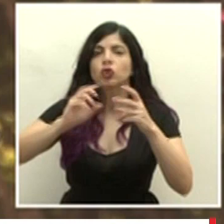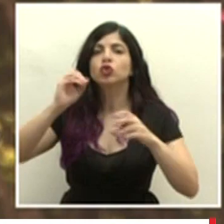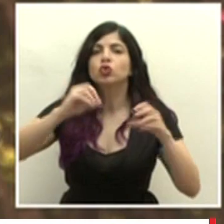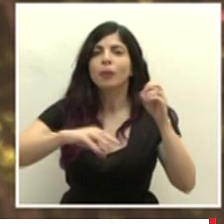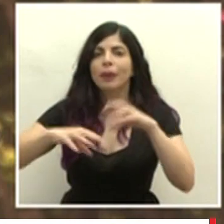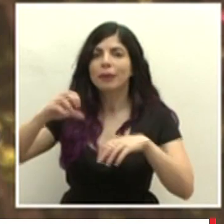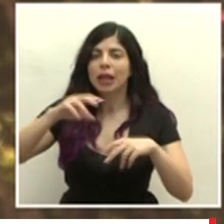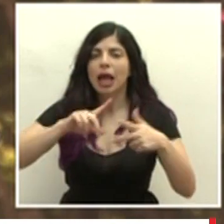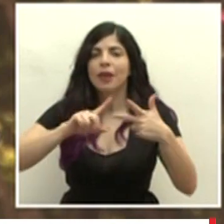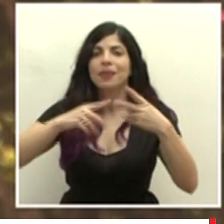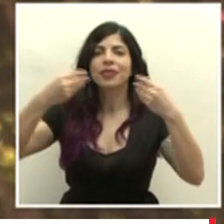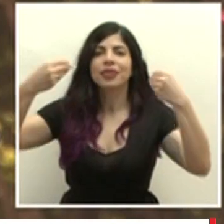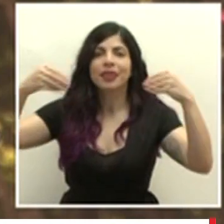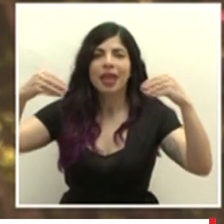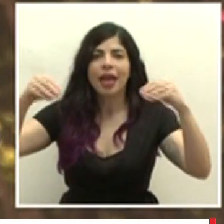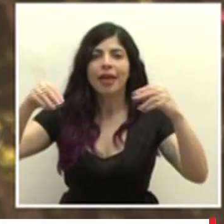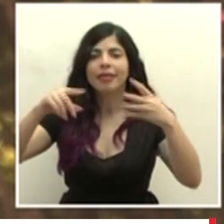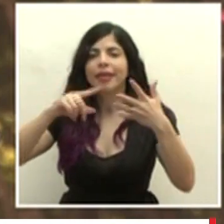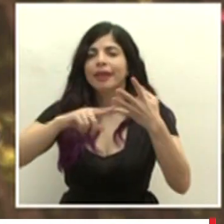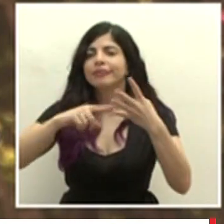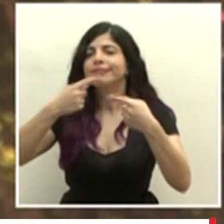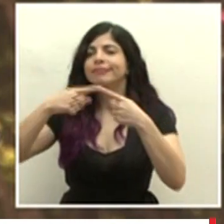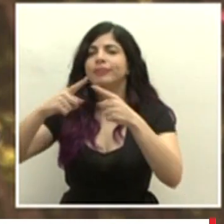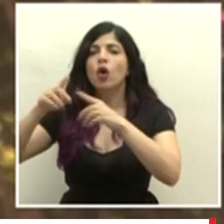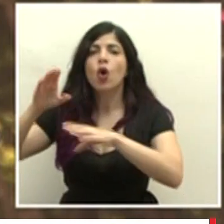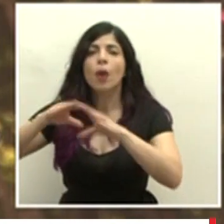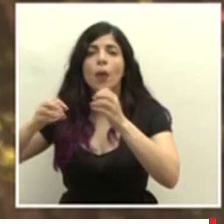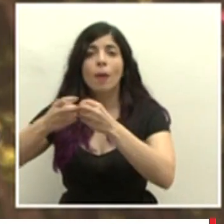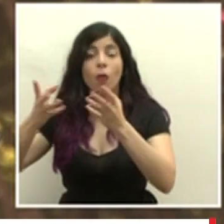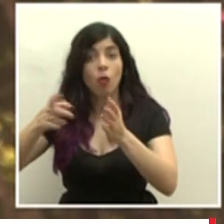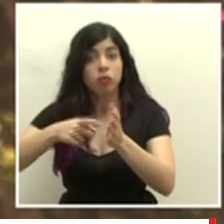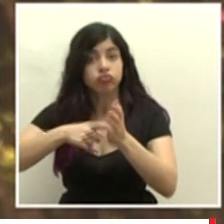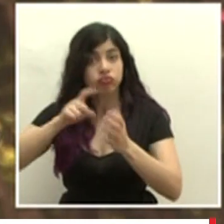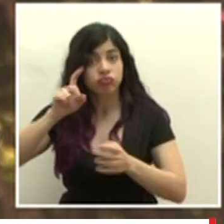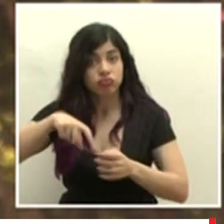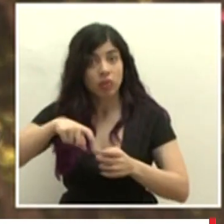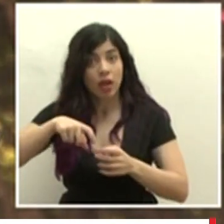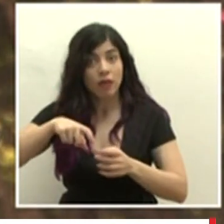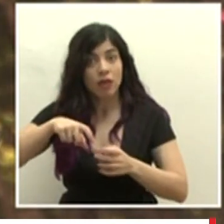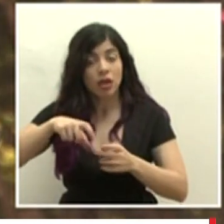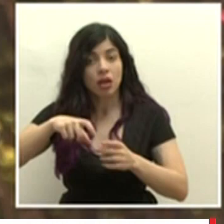supermercados, tiendas y otros comercios públicos. Será